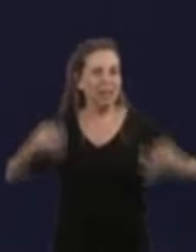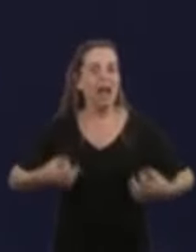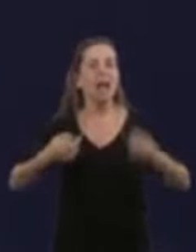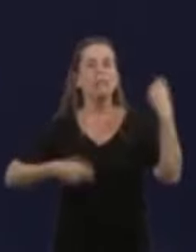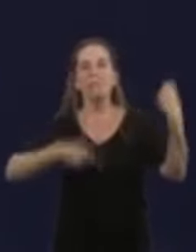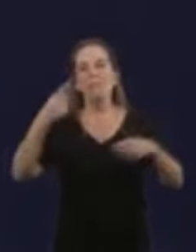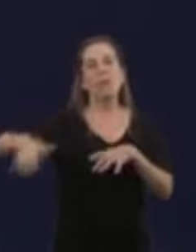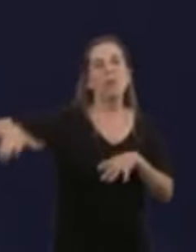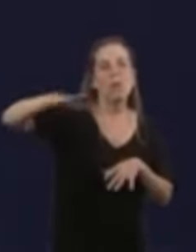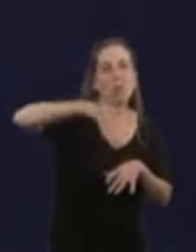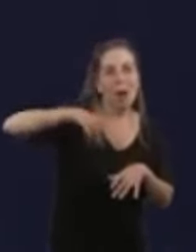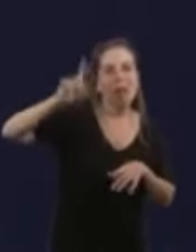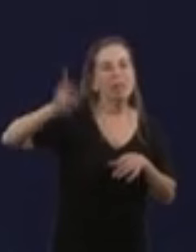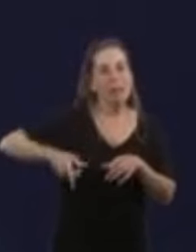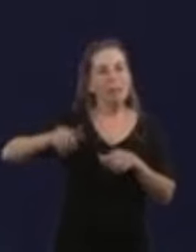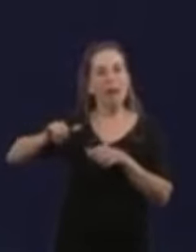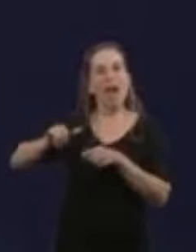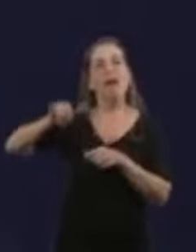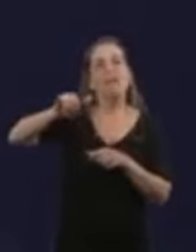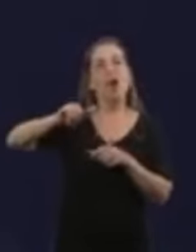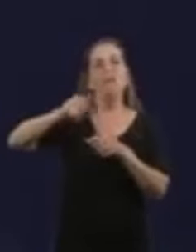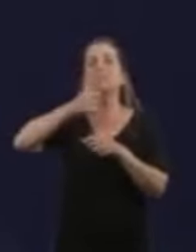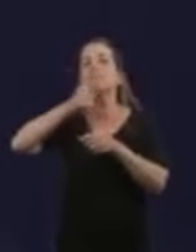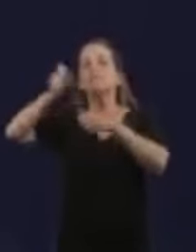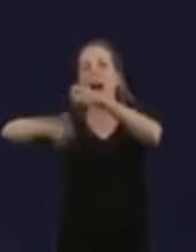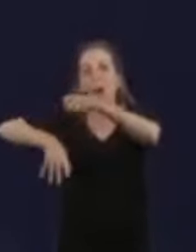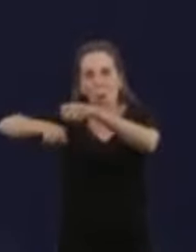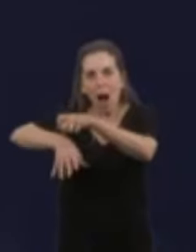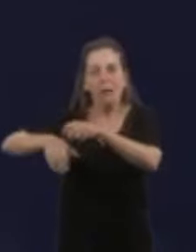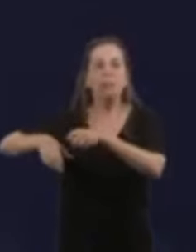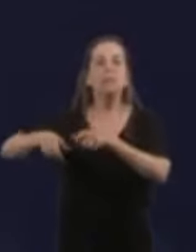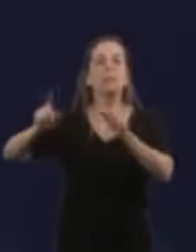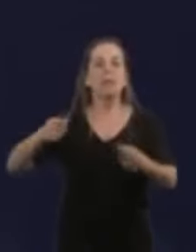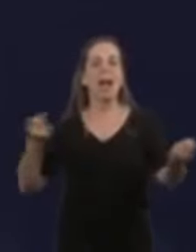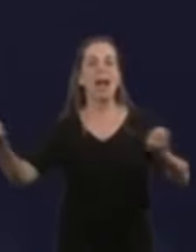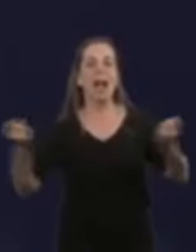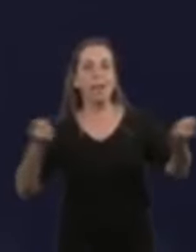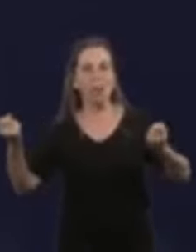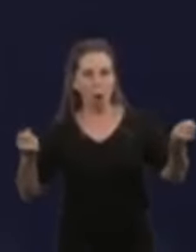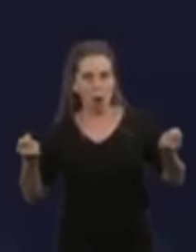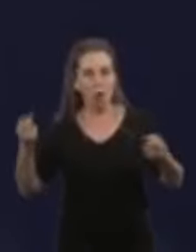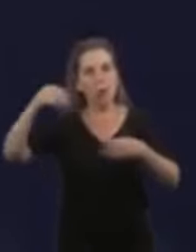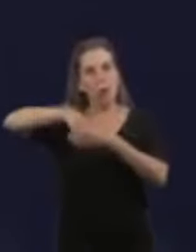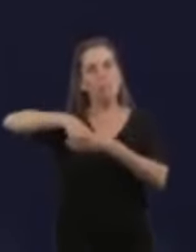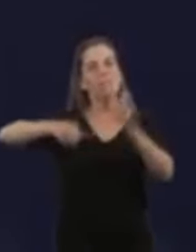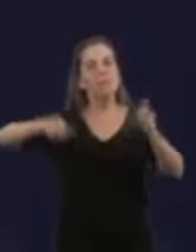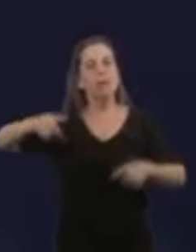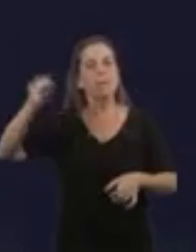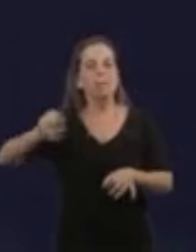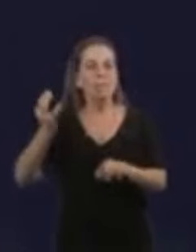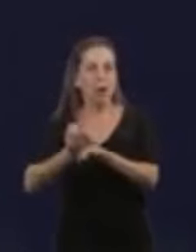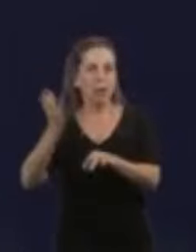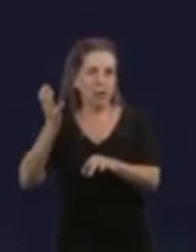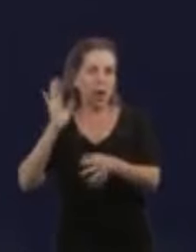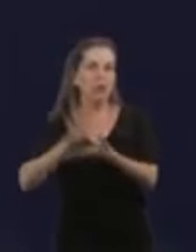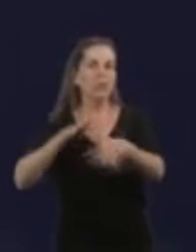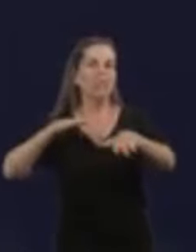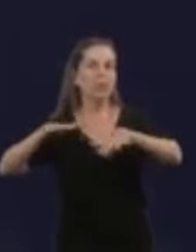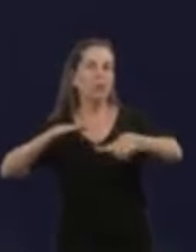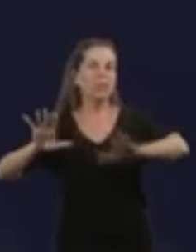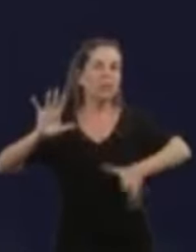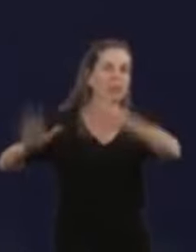desplegó un avión hidrante y se desplegó un camión Comando con personal especializado en este tipo de